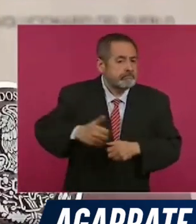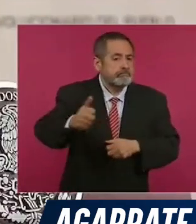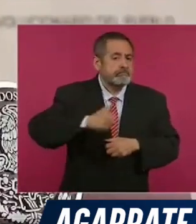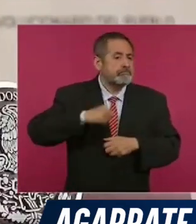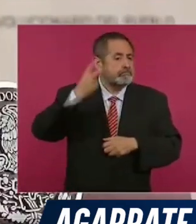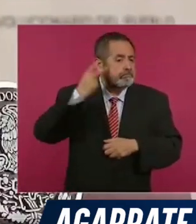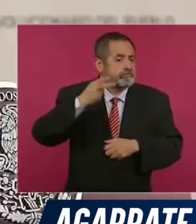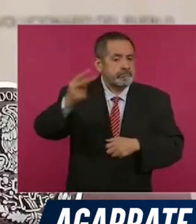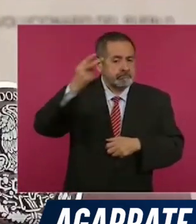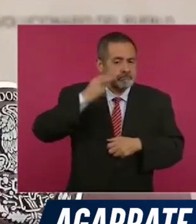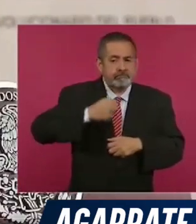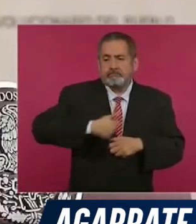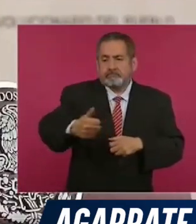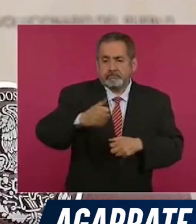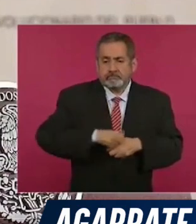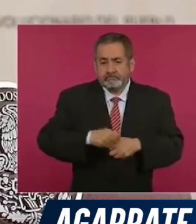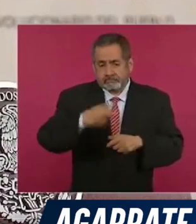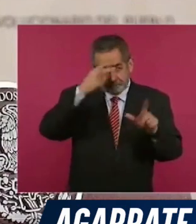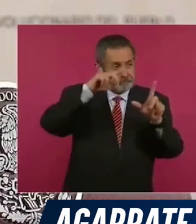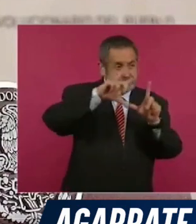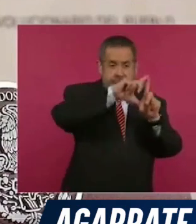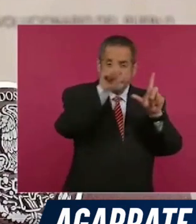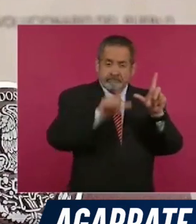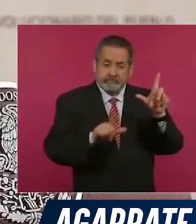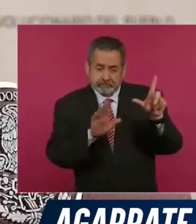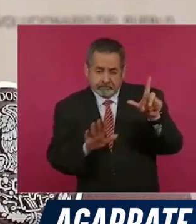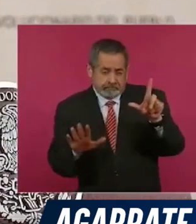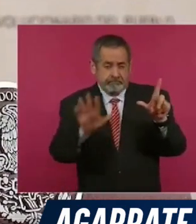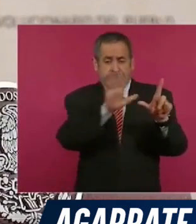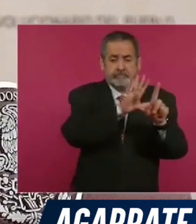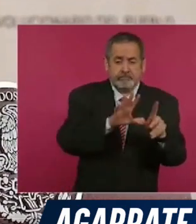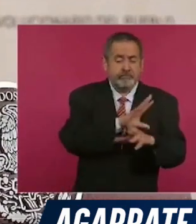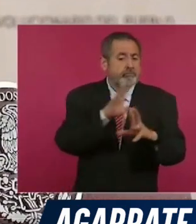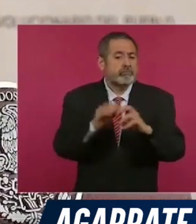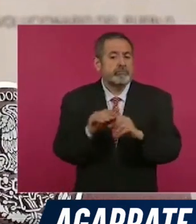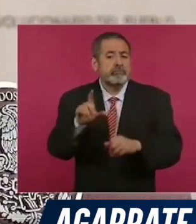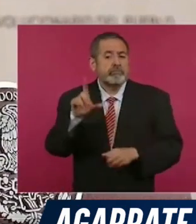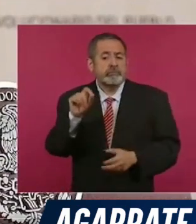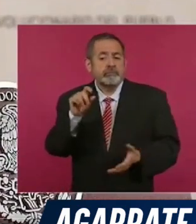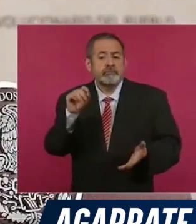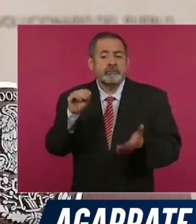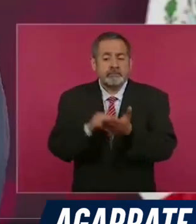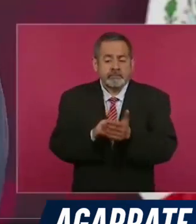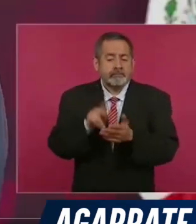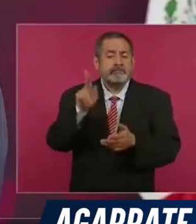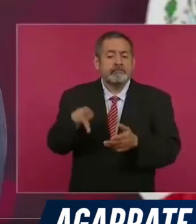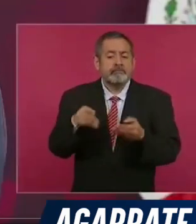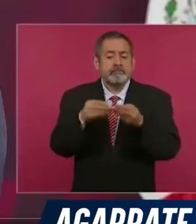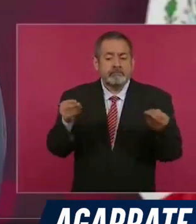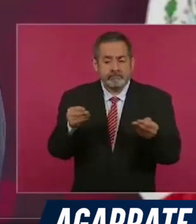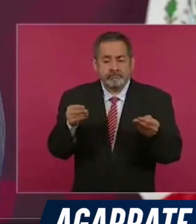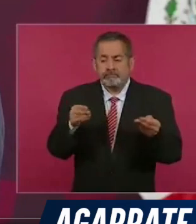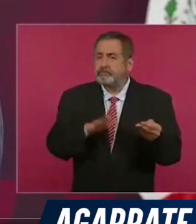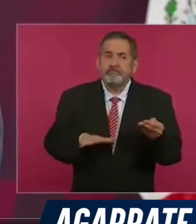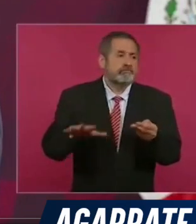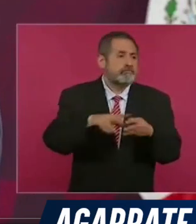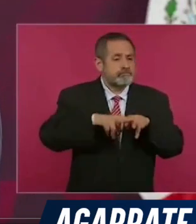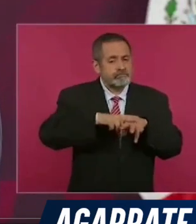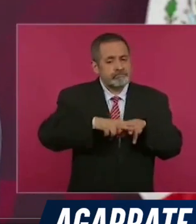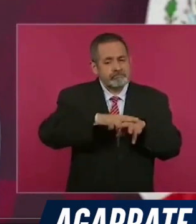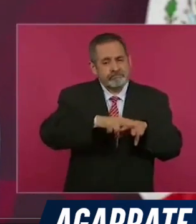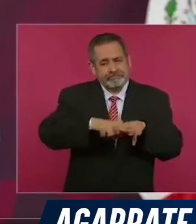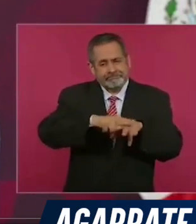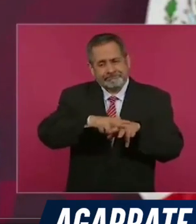pasajeros más de 200000 km de vías ferres Vamos